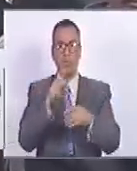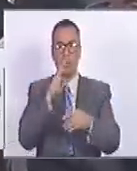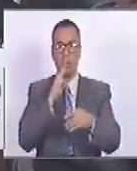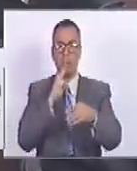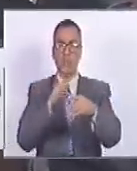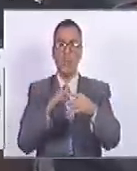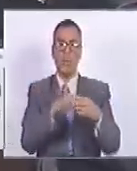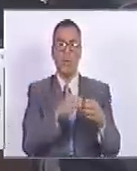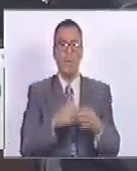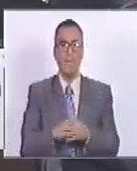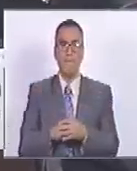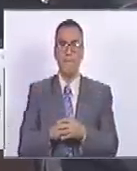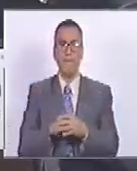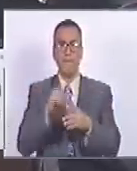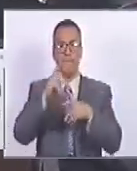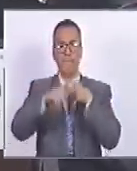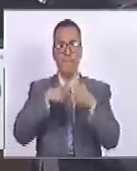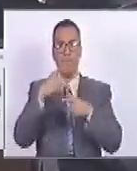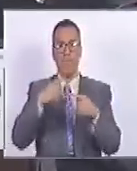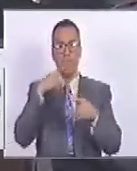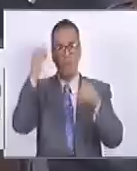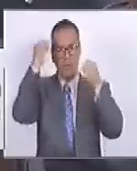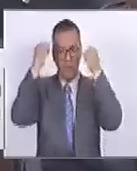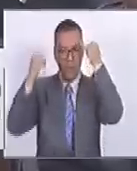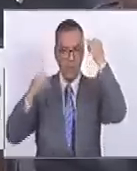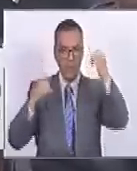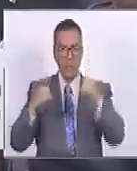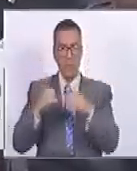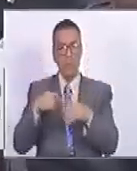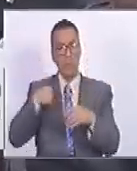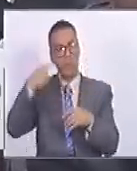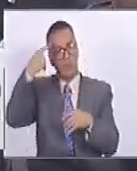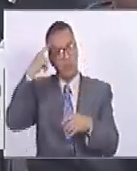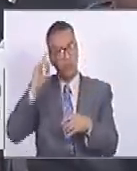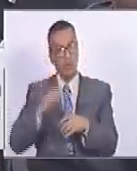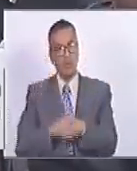militancia partidista o su ideología y de su creencia.